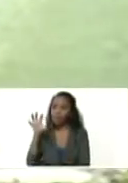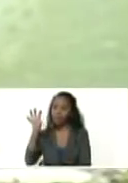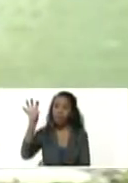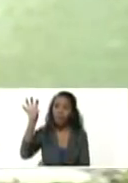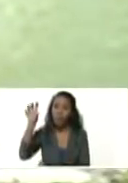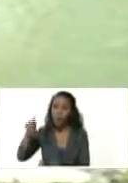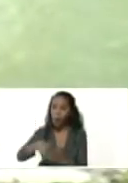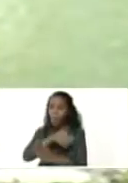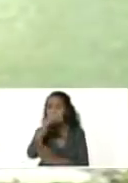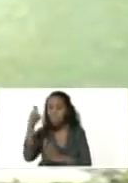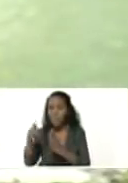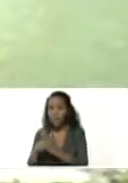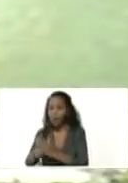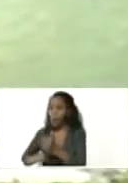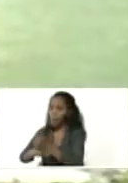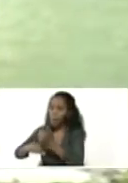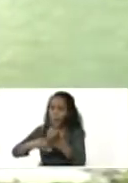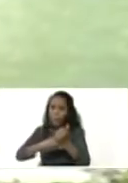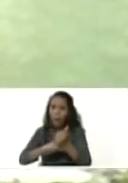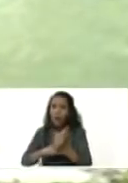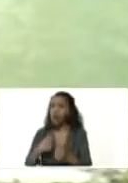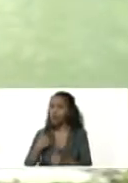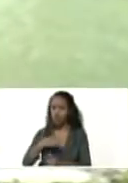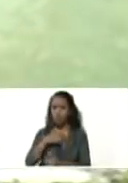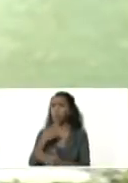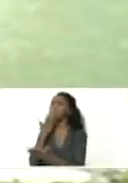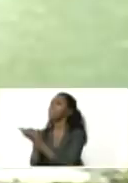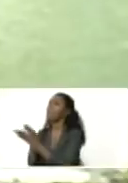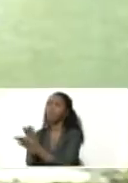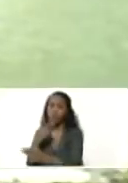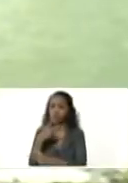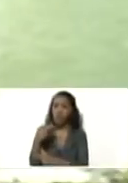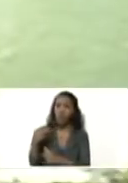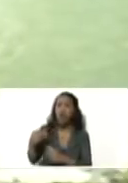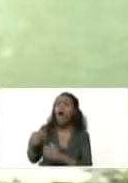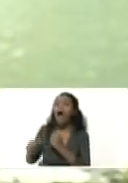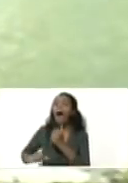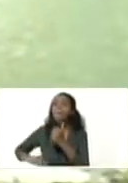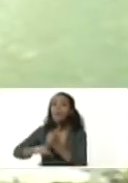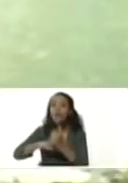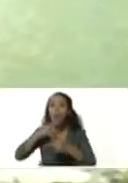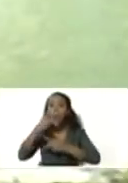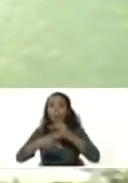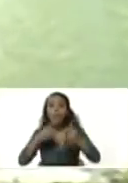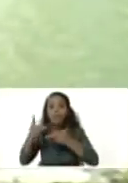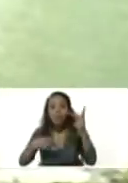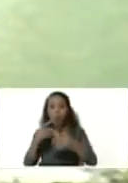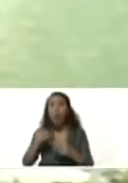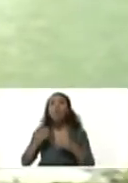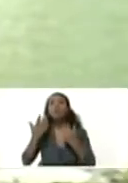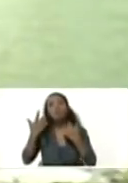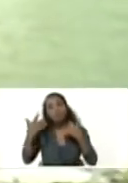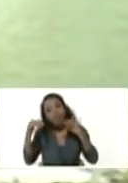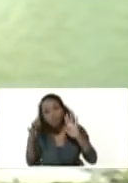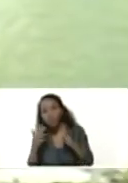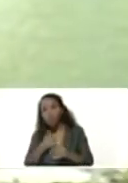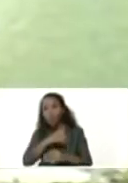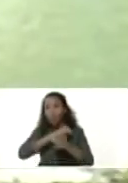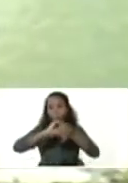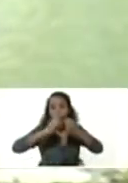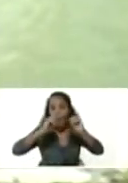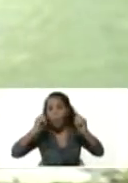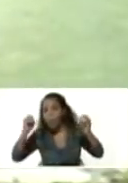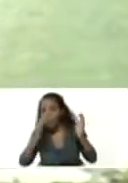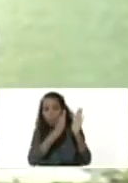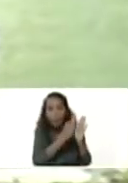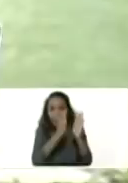nos apoyen. No le estamos pidiendo ningún tipo de insumo, solamente el apoyo político, que por lo menos nos ayuden a organizar y